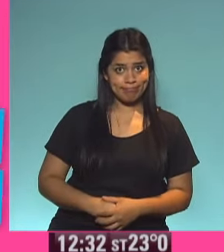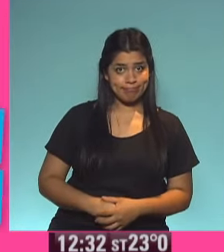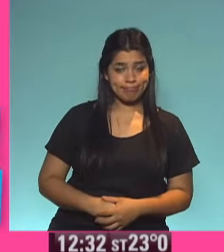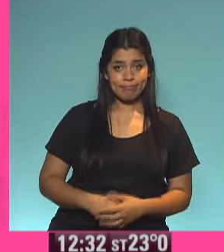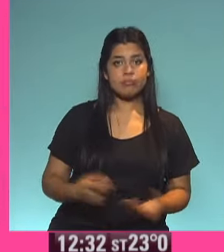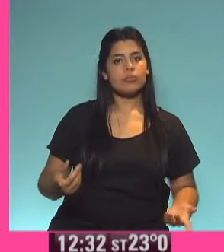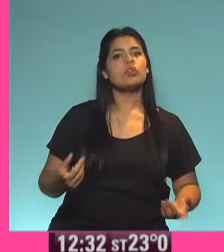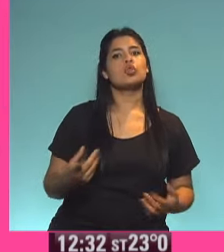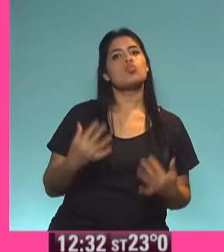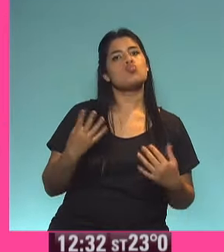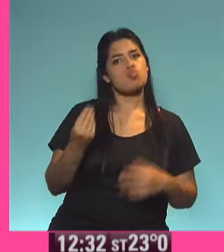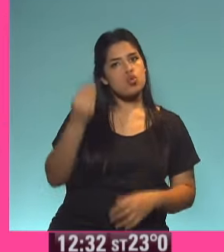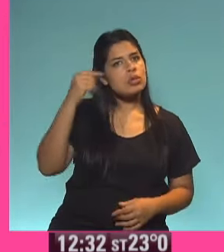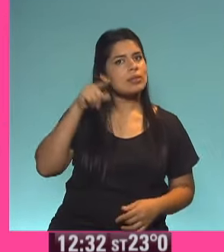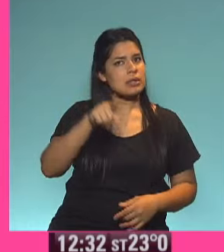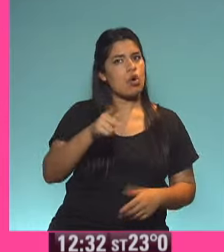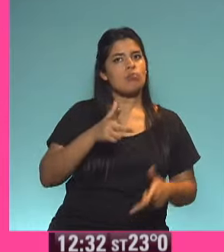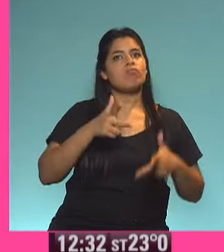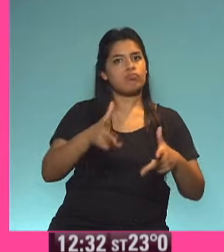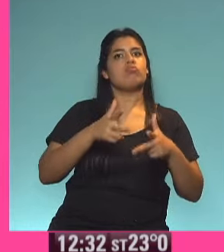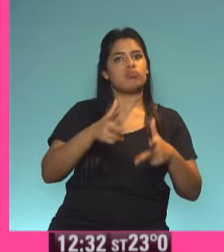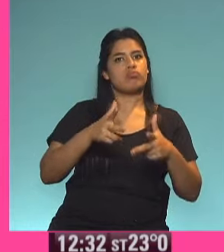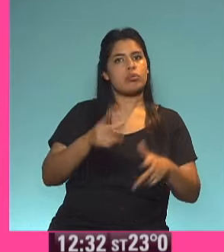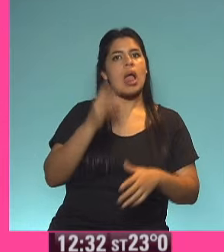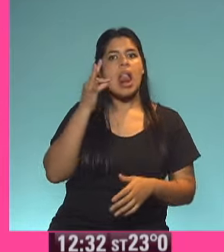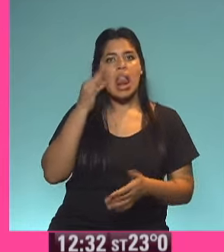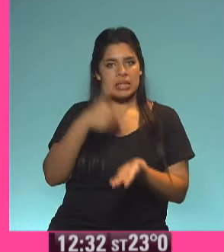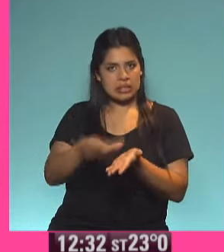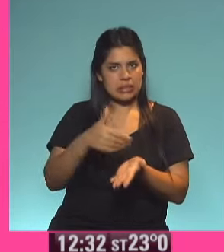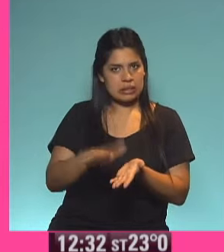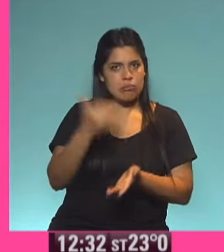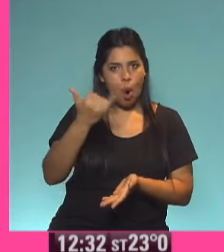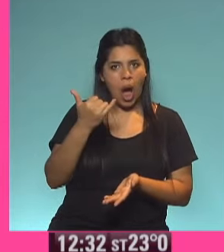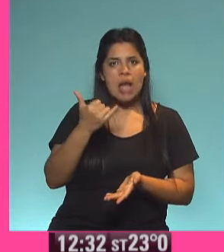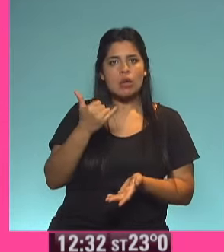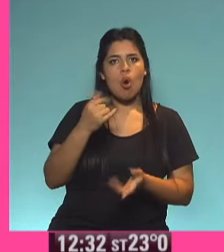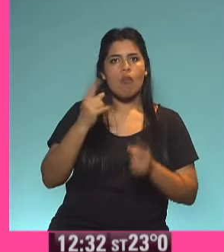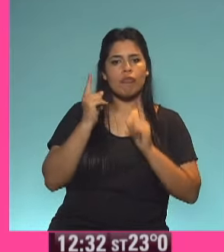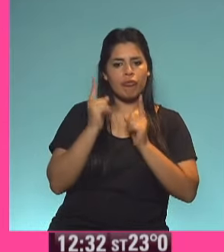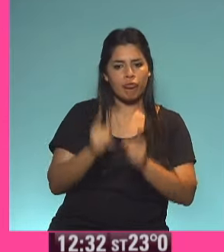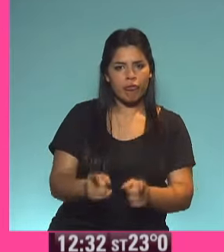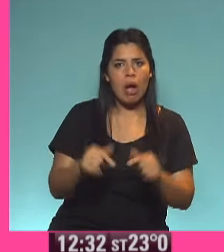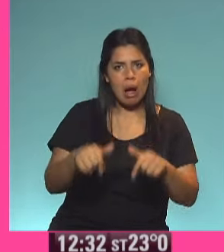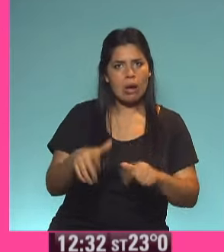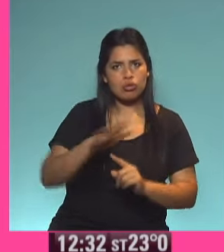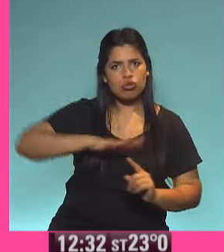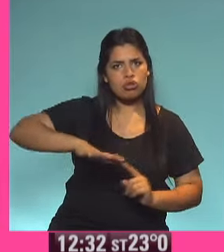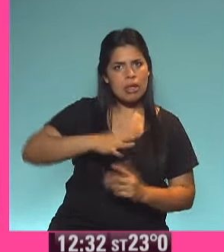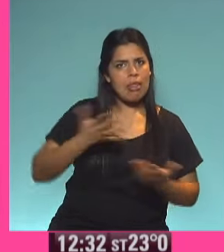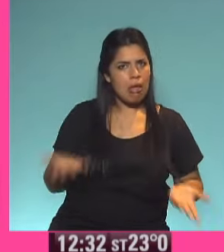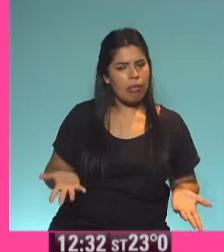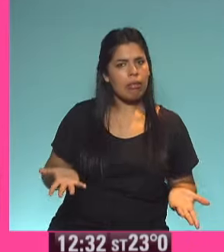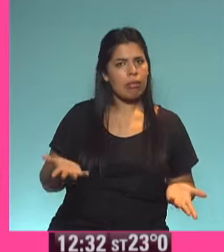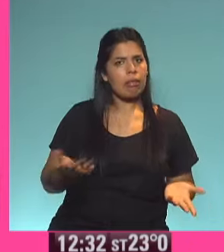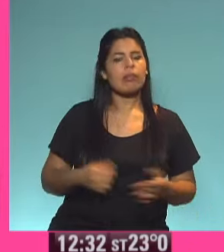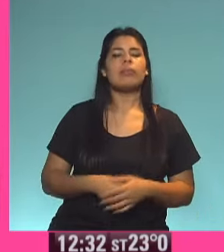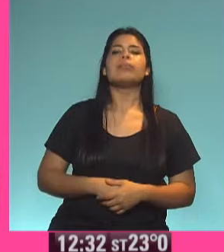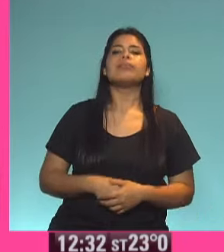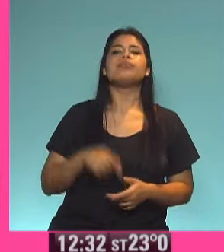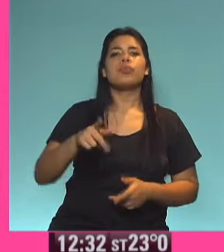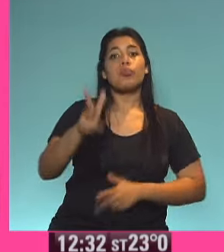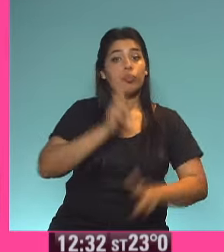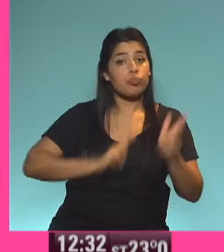entrevistas marcás esto del racismo que sigue instalado en la sociedad. ¿Y podés contarnos de qué formas